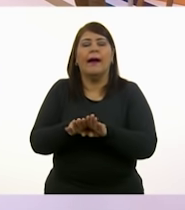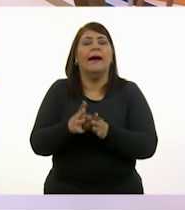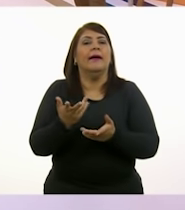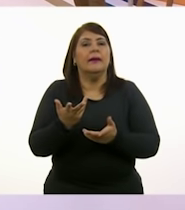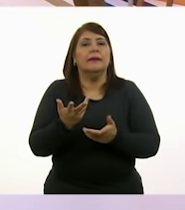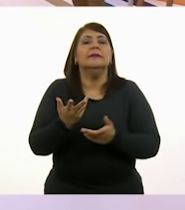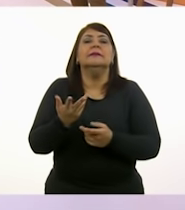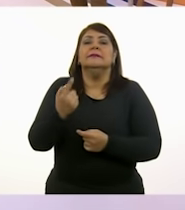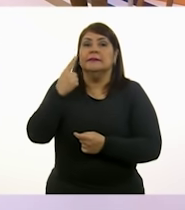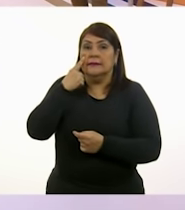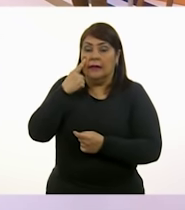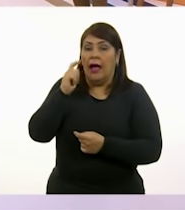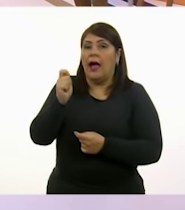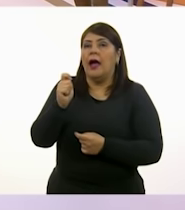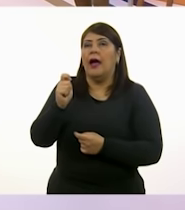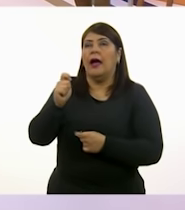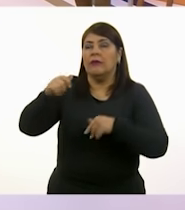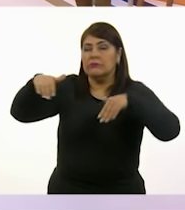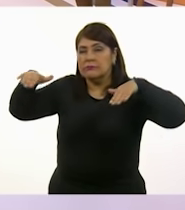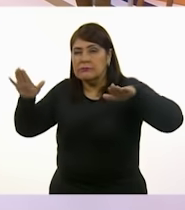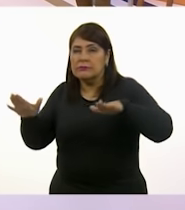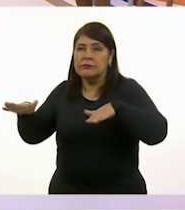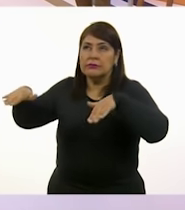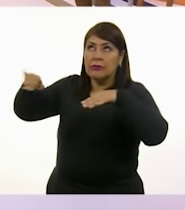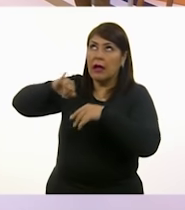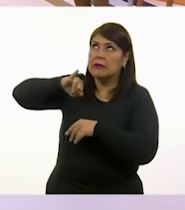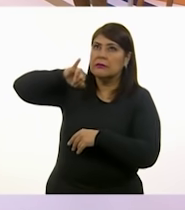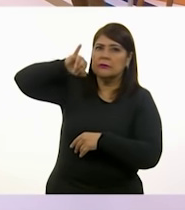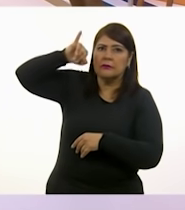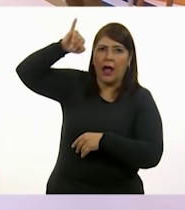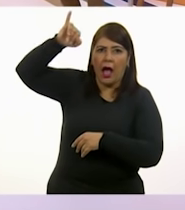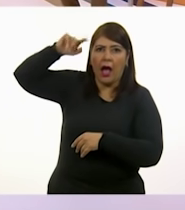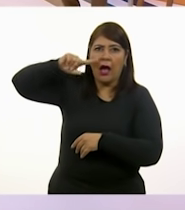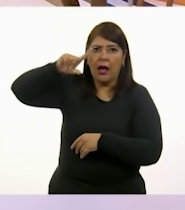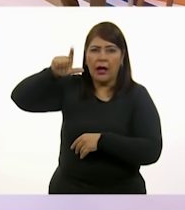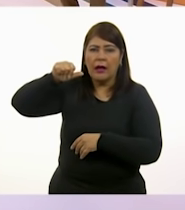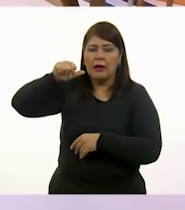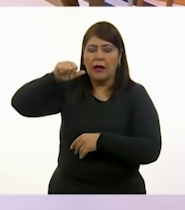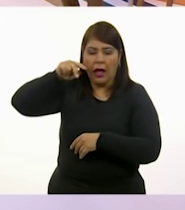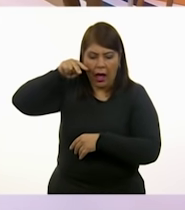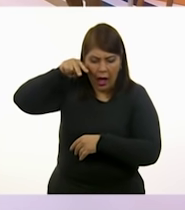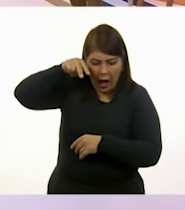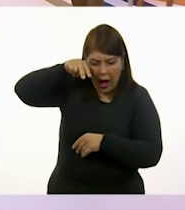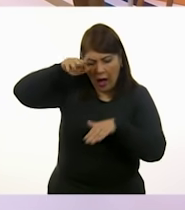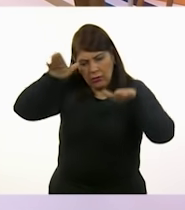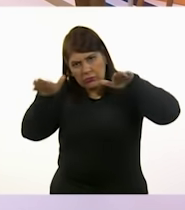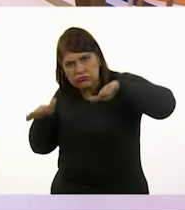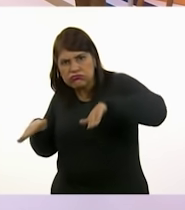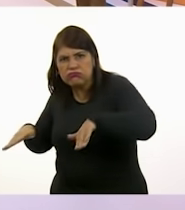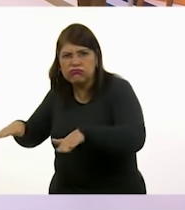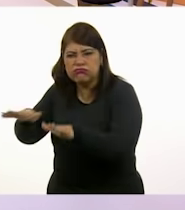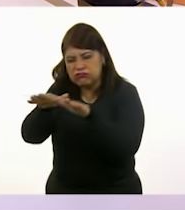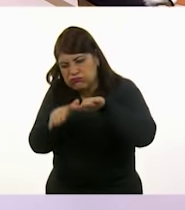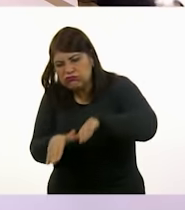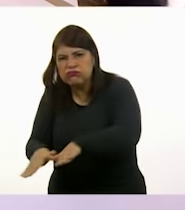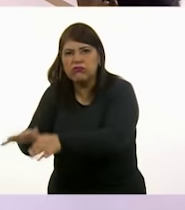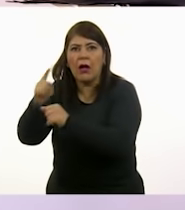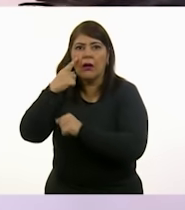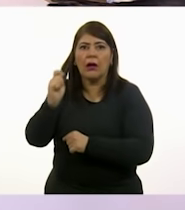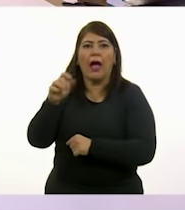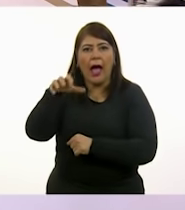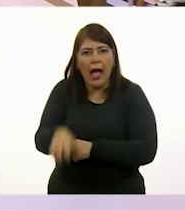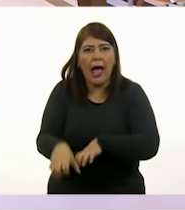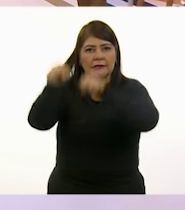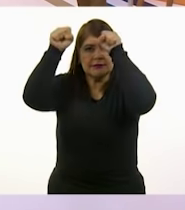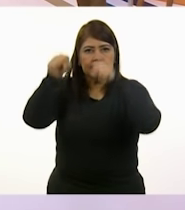a través de la casa Él vuela muy alto y cuando ve una presa va y cae en picada y lo agarra con sus garras Así es, las águilas